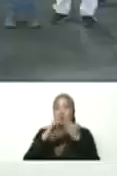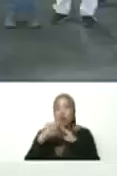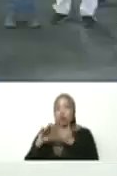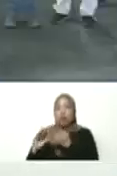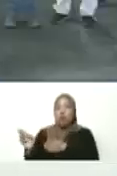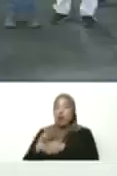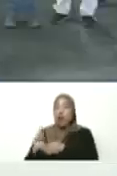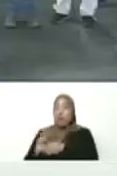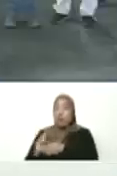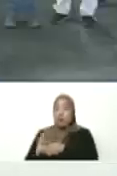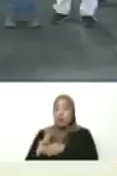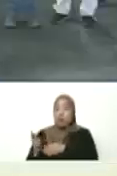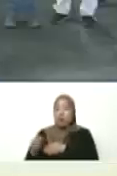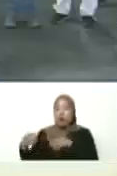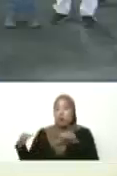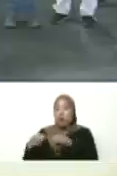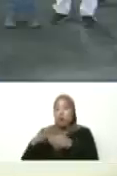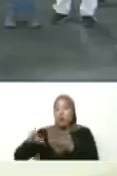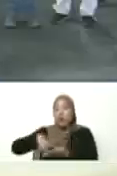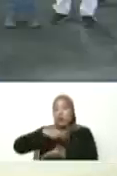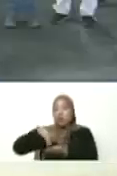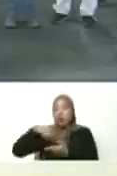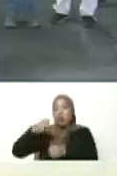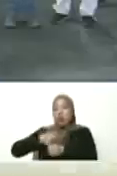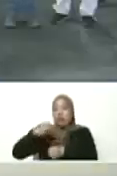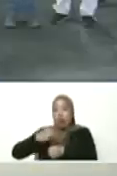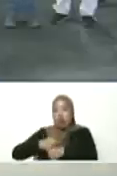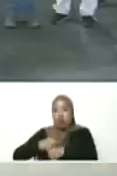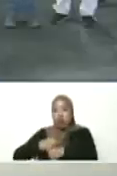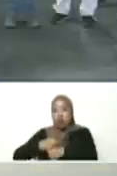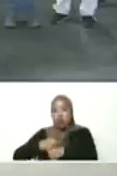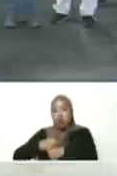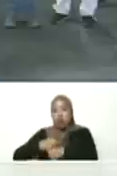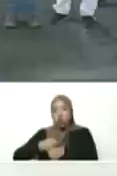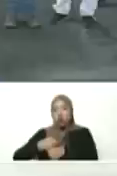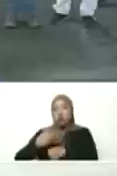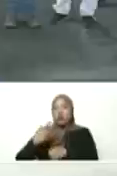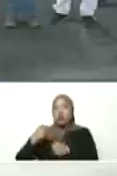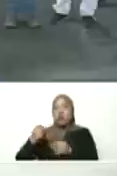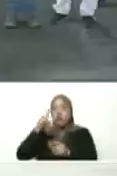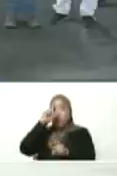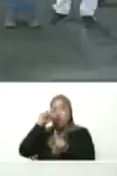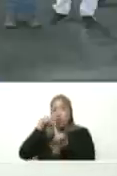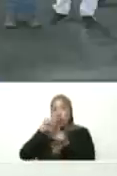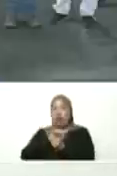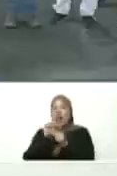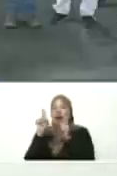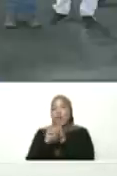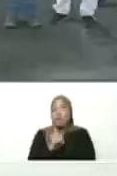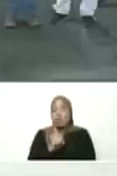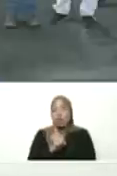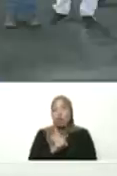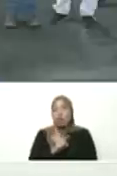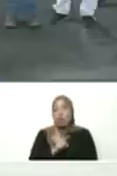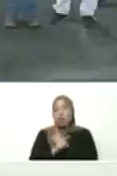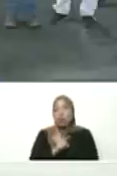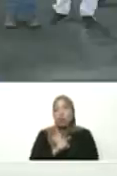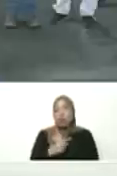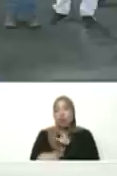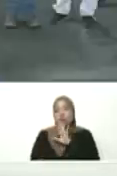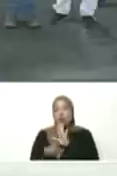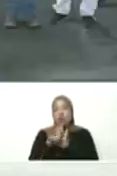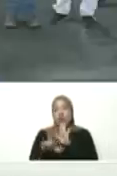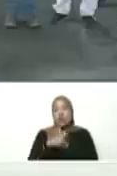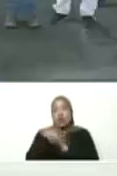rápidamente una mesa nacional de trabajo para los grandes cambios de leyes y